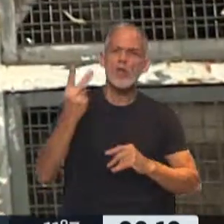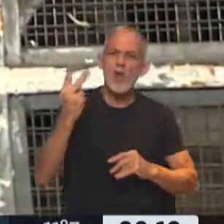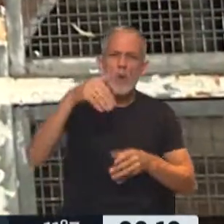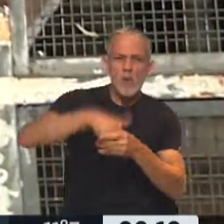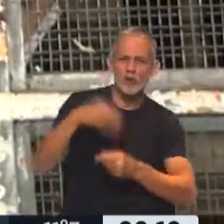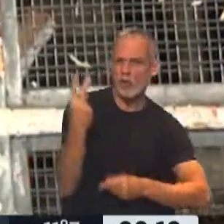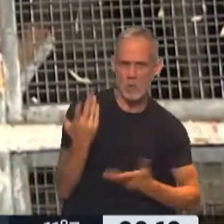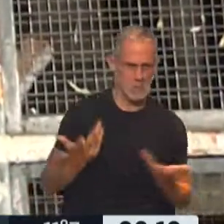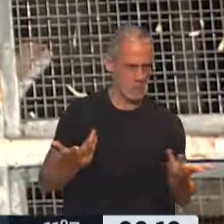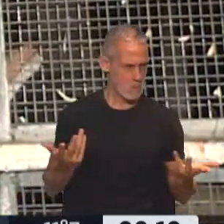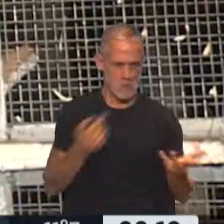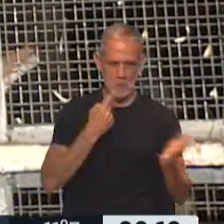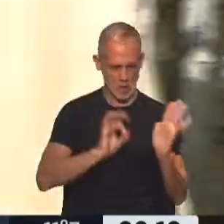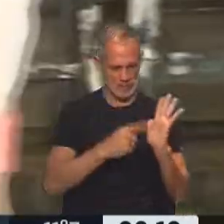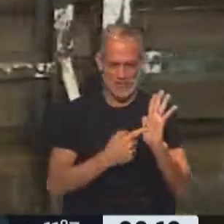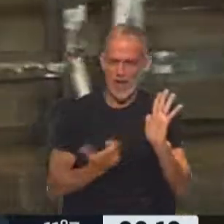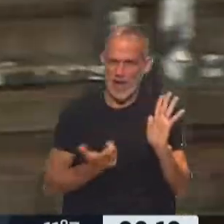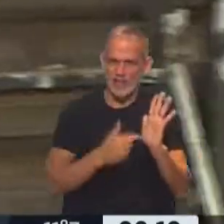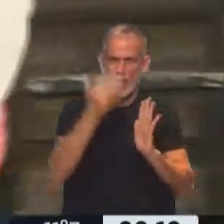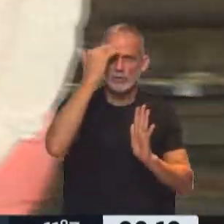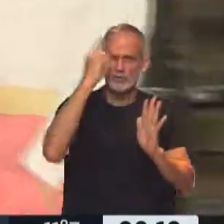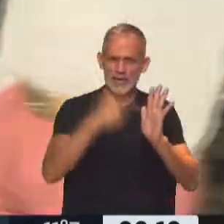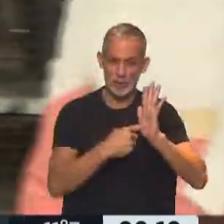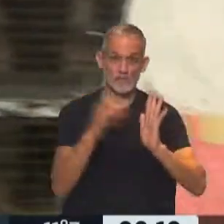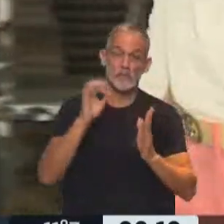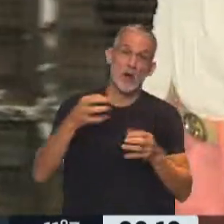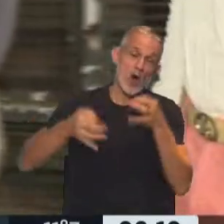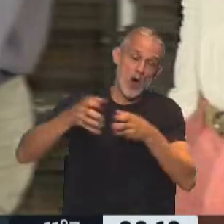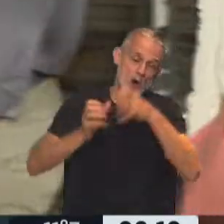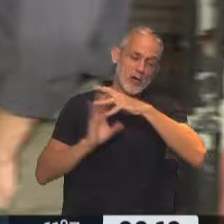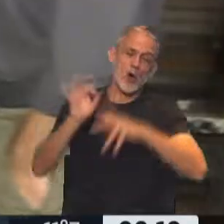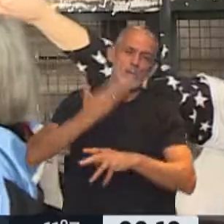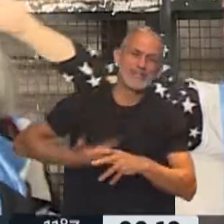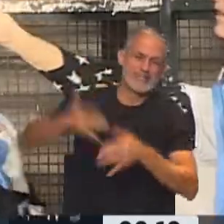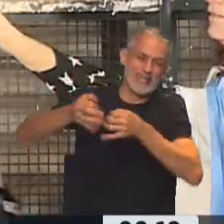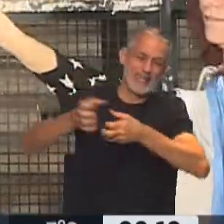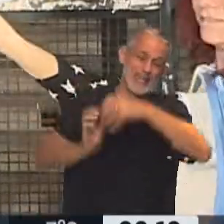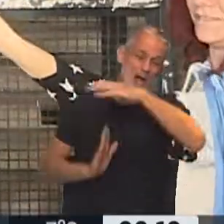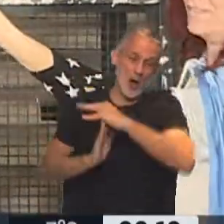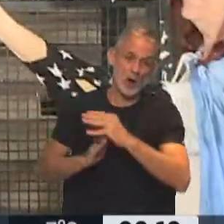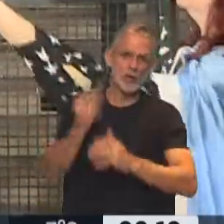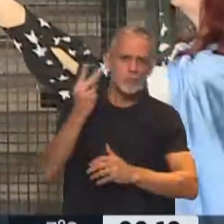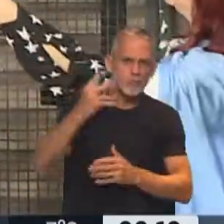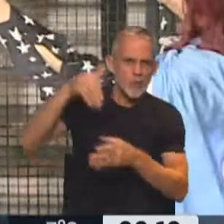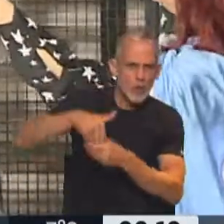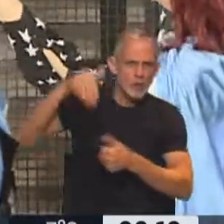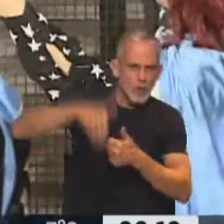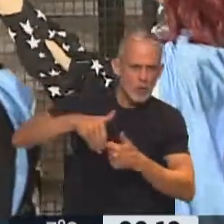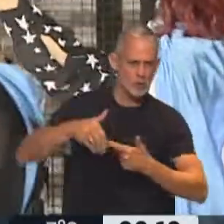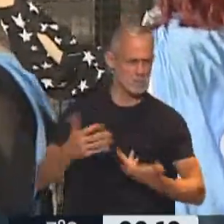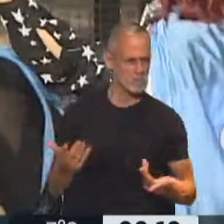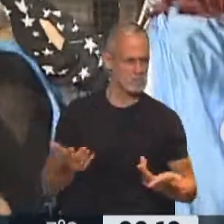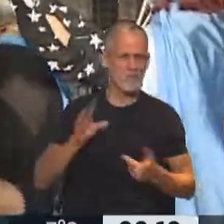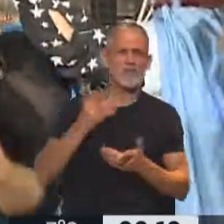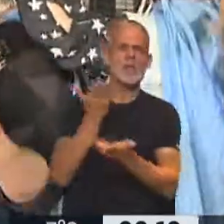voto, tampoco dice que la Corte o el presidente de la Corte con doble voto sea el que